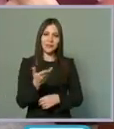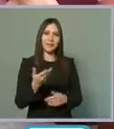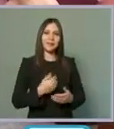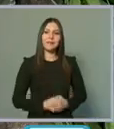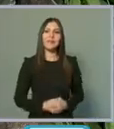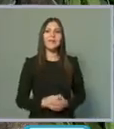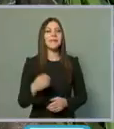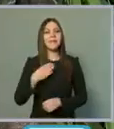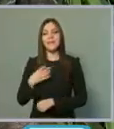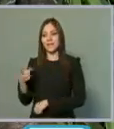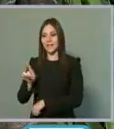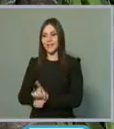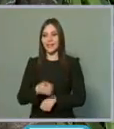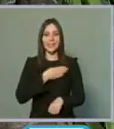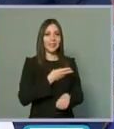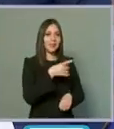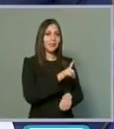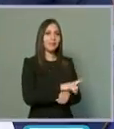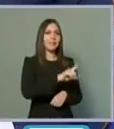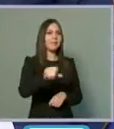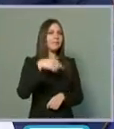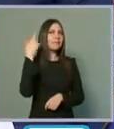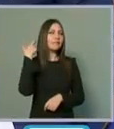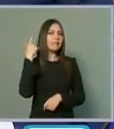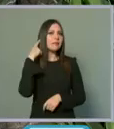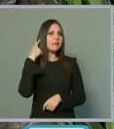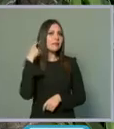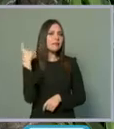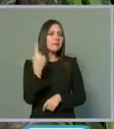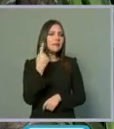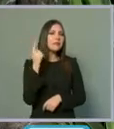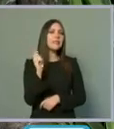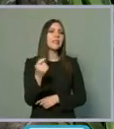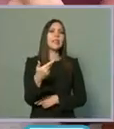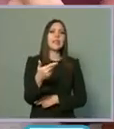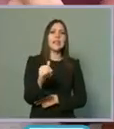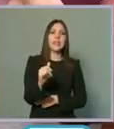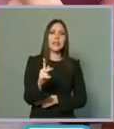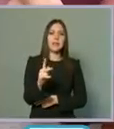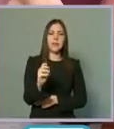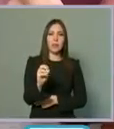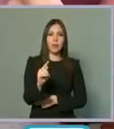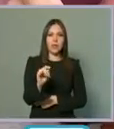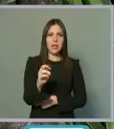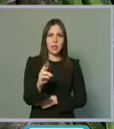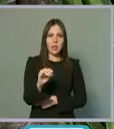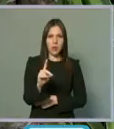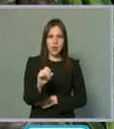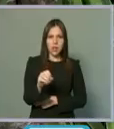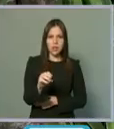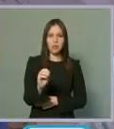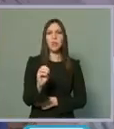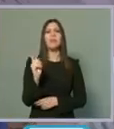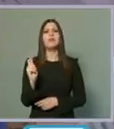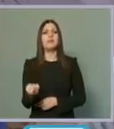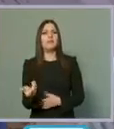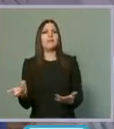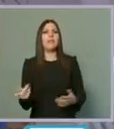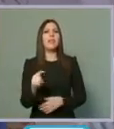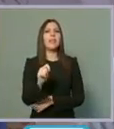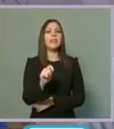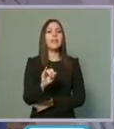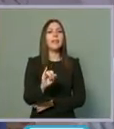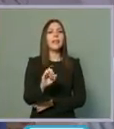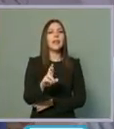hay que empezar por eso, ¿no? Muchos hemos escuchado hipotiroidismo o hipertiroidismo, pero hay que aclarar qué es la tiroides. Sí, bueno,